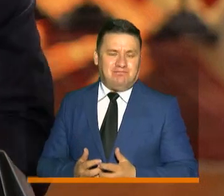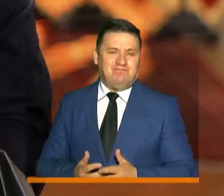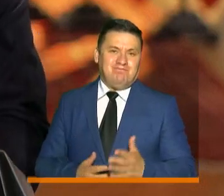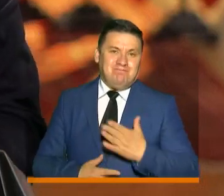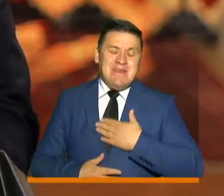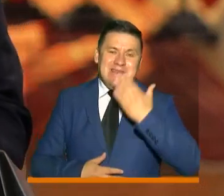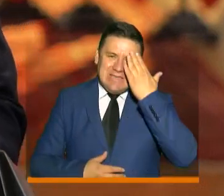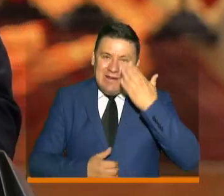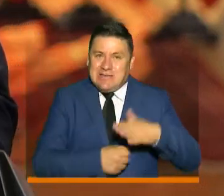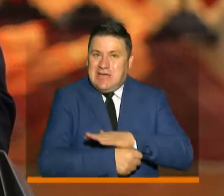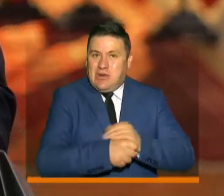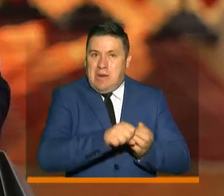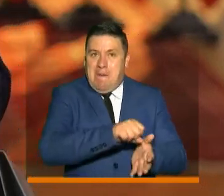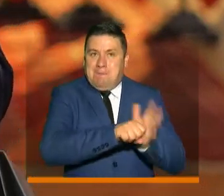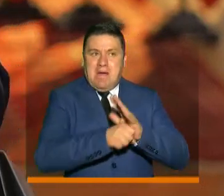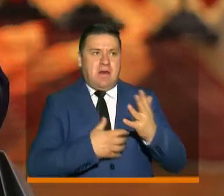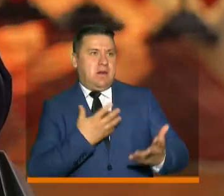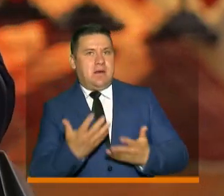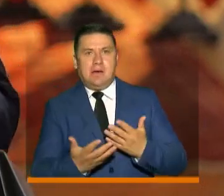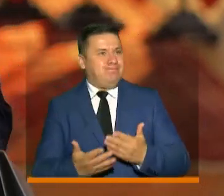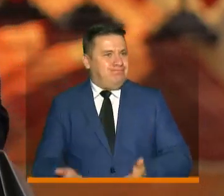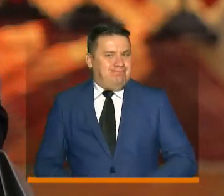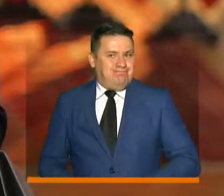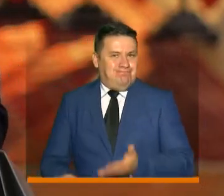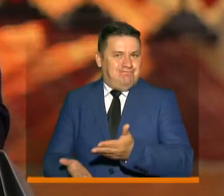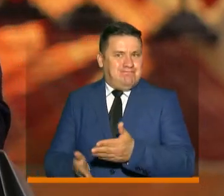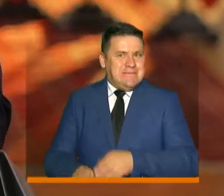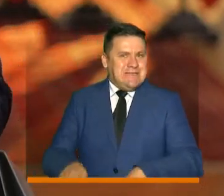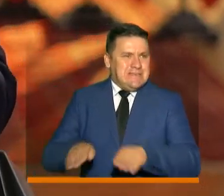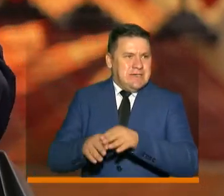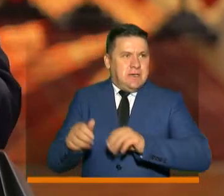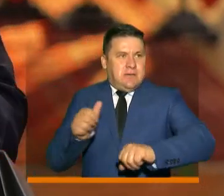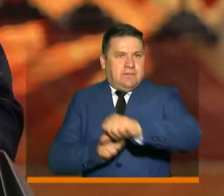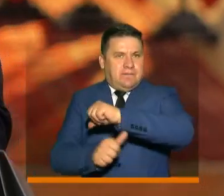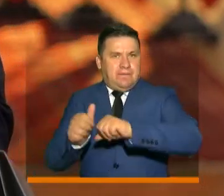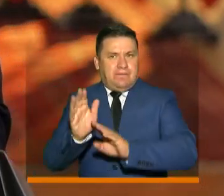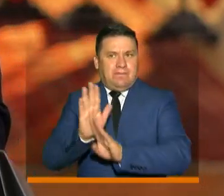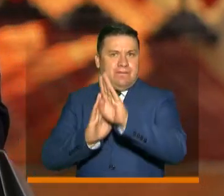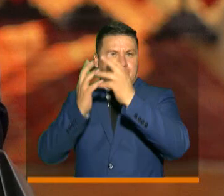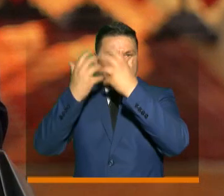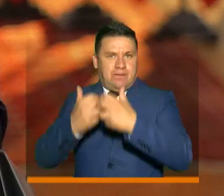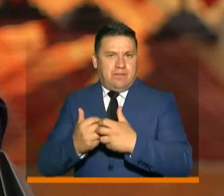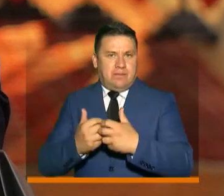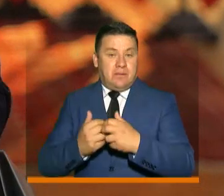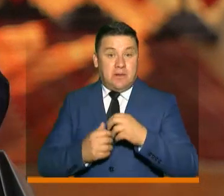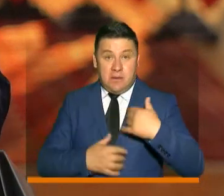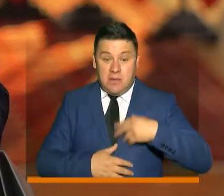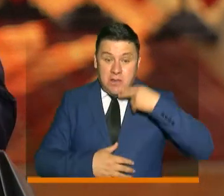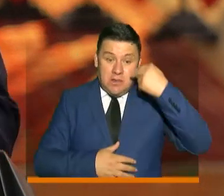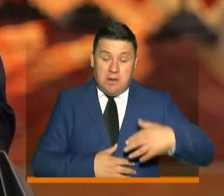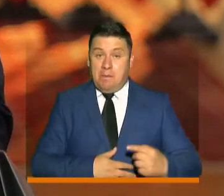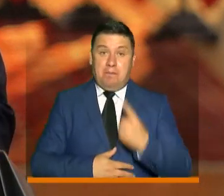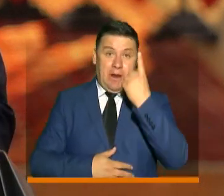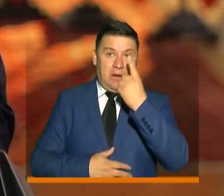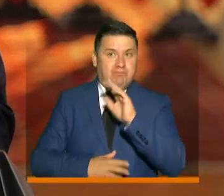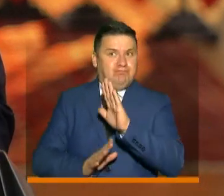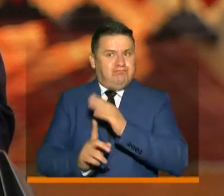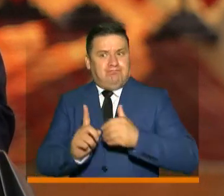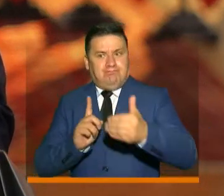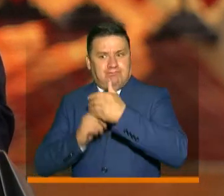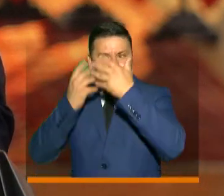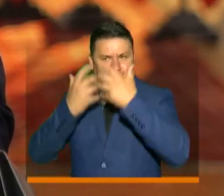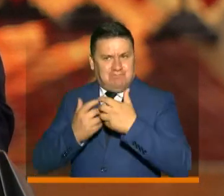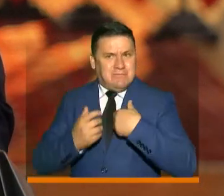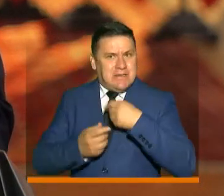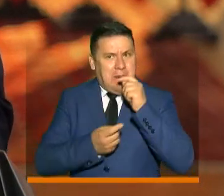en medio de la pandemia pusimos en marcha un programa sin precedentes en la historia de colombia para proteger empleos y tejido